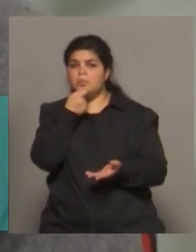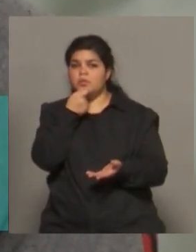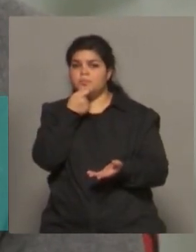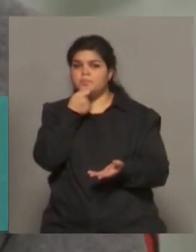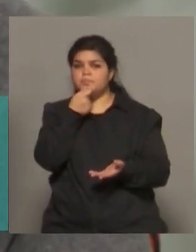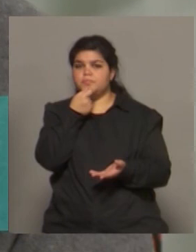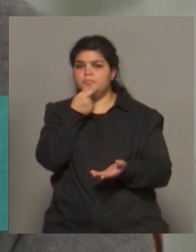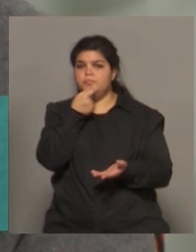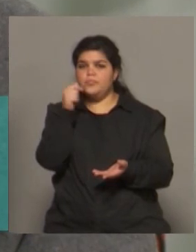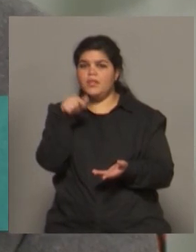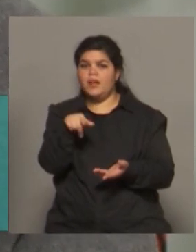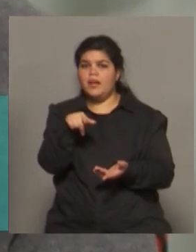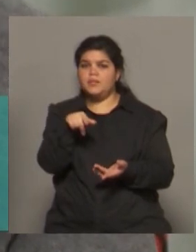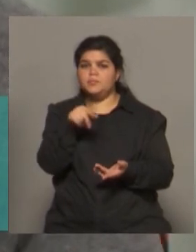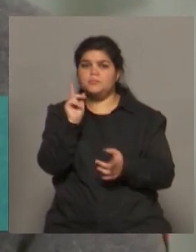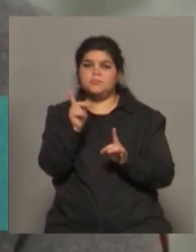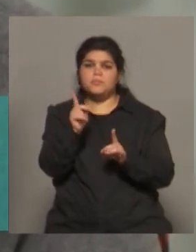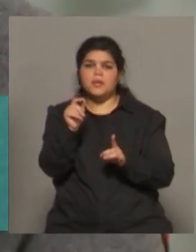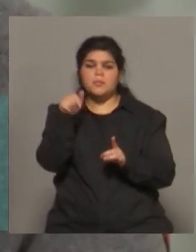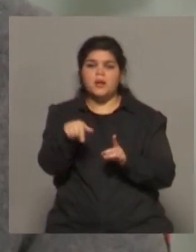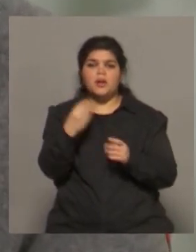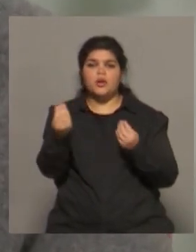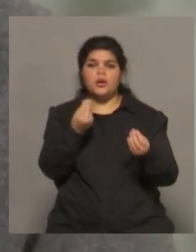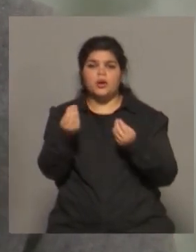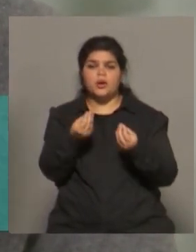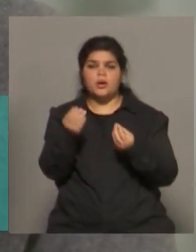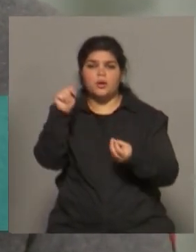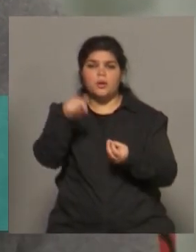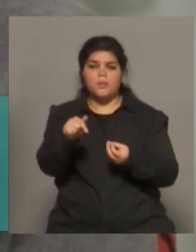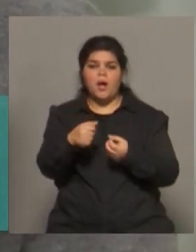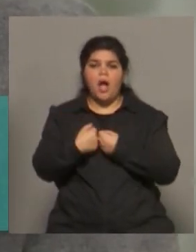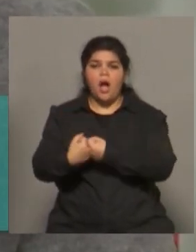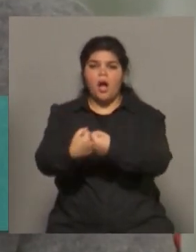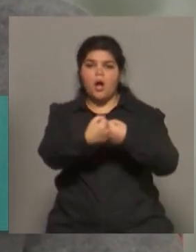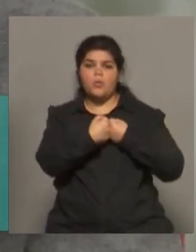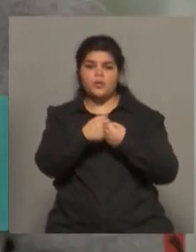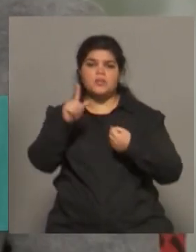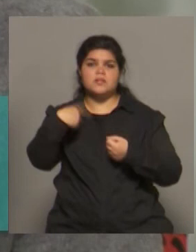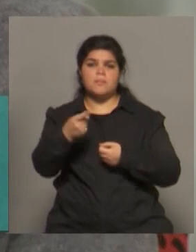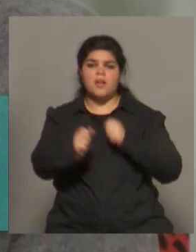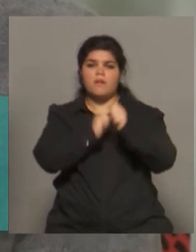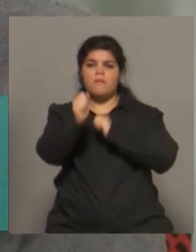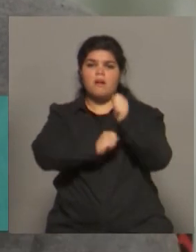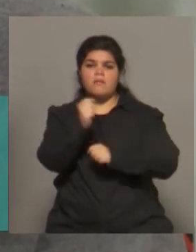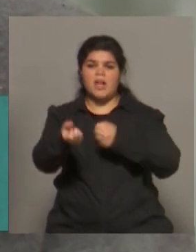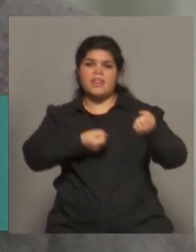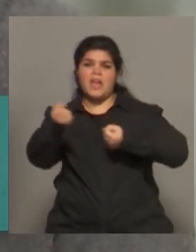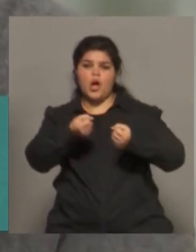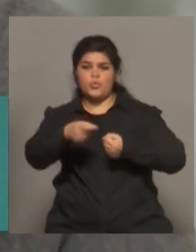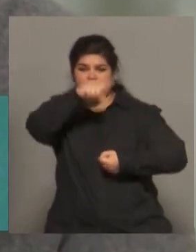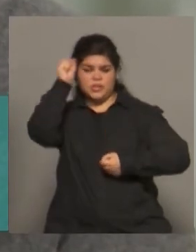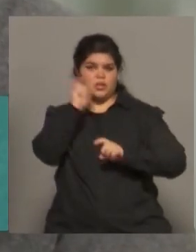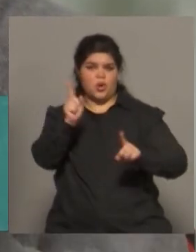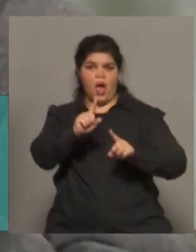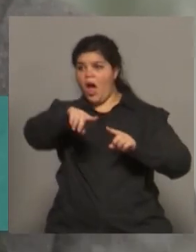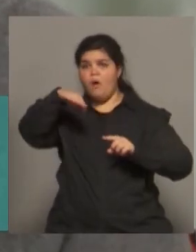el Mercosur, su génesis es a partir de acuerdos que se gestan entre las grandes compañías automotrices, que ni siquiera eran nacionales, eran